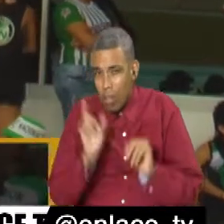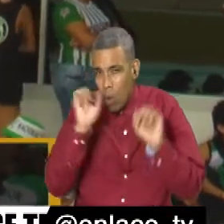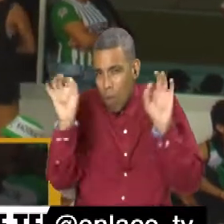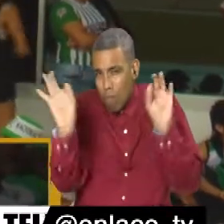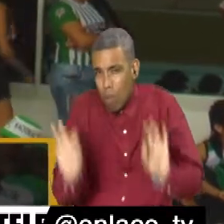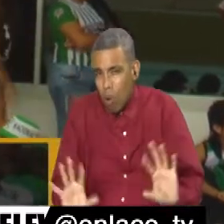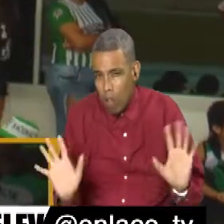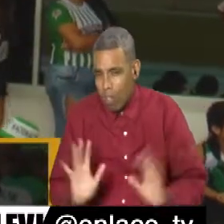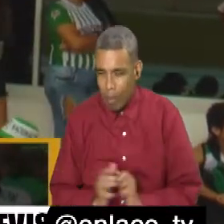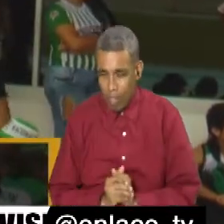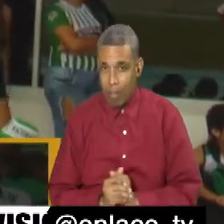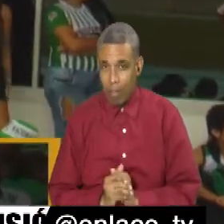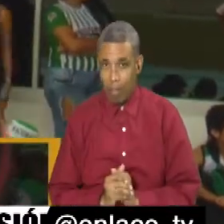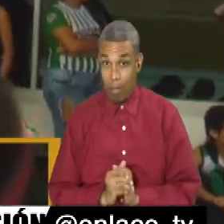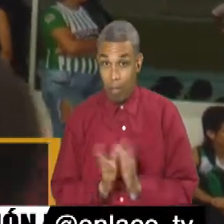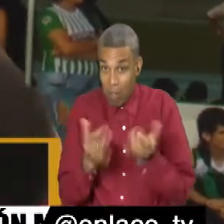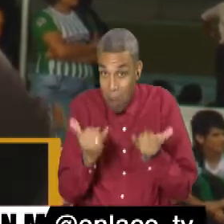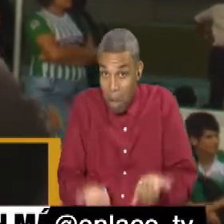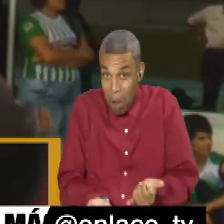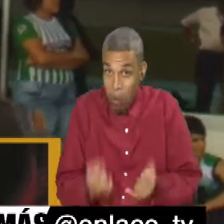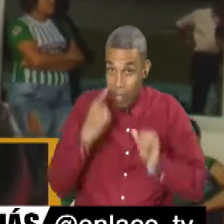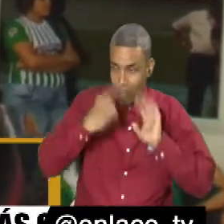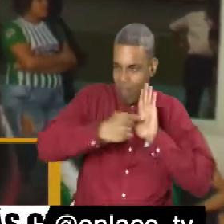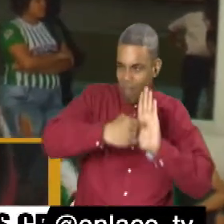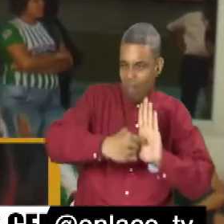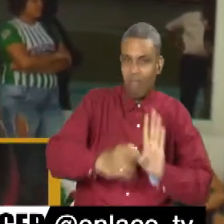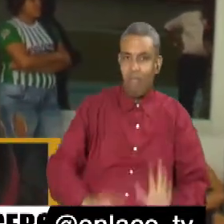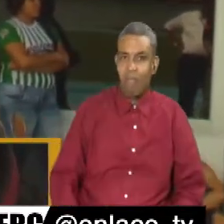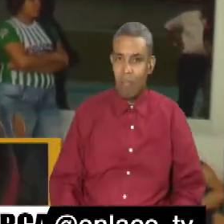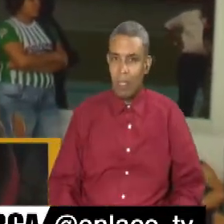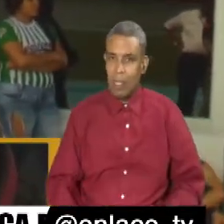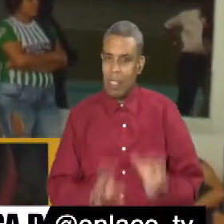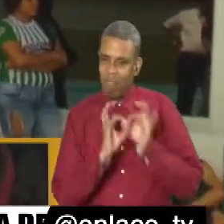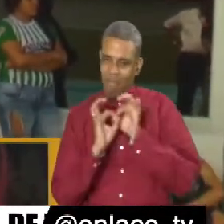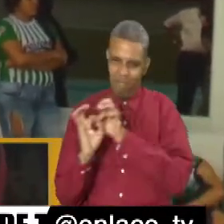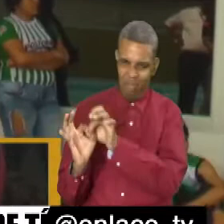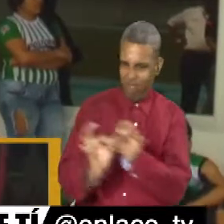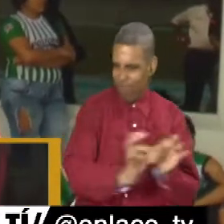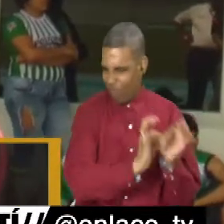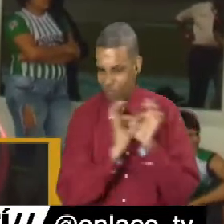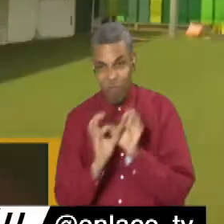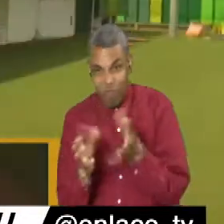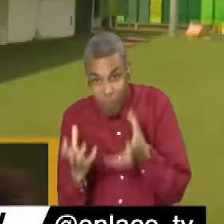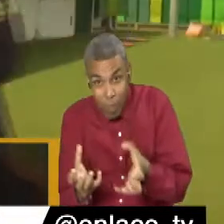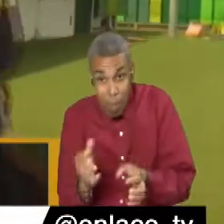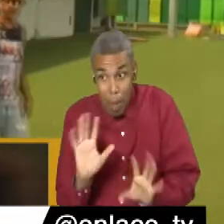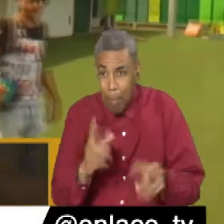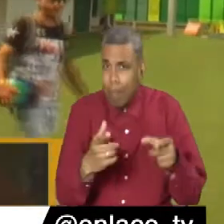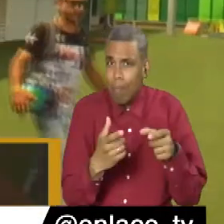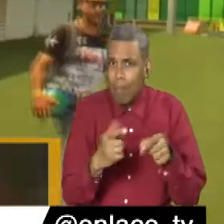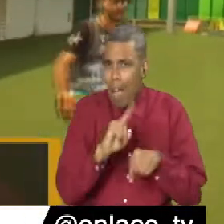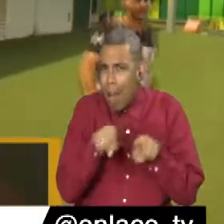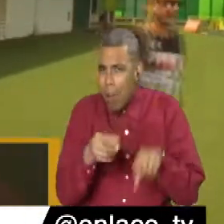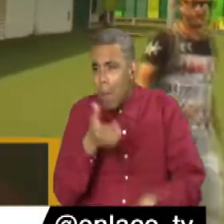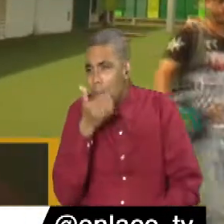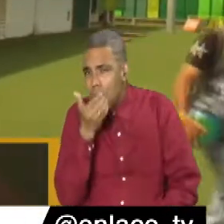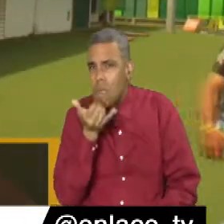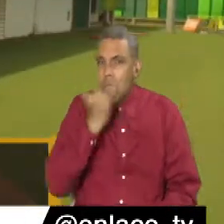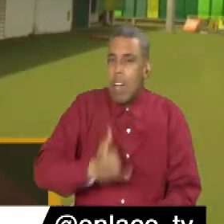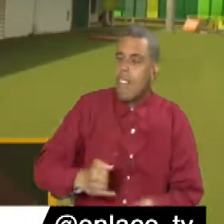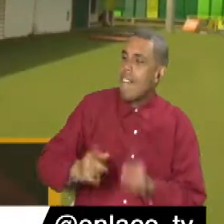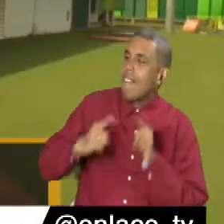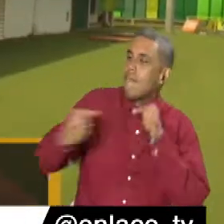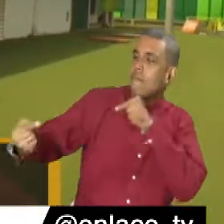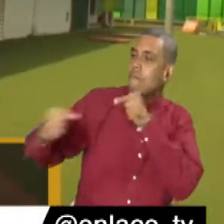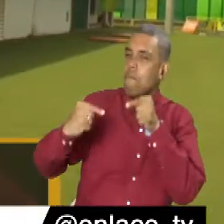y ahorita en este momento acabamos de demostrar, no nos quisimos ir, ninguno se quiso ir, queríamos demostrar que los buenos somos más. Pequeñas diferencias entre